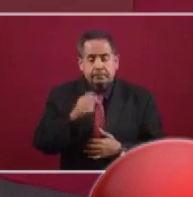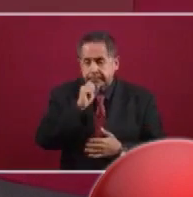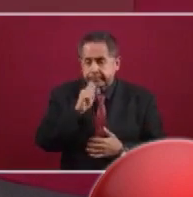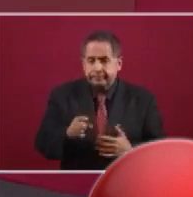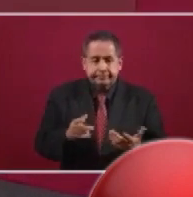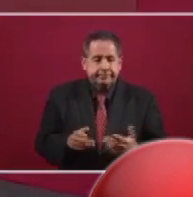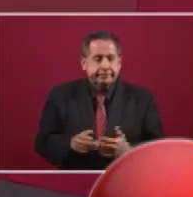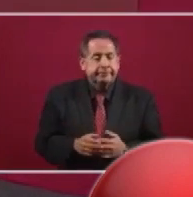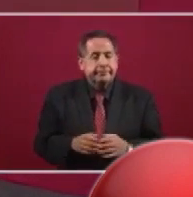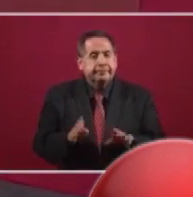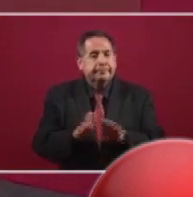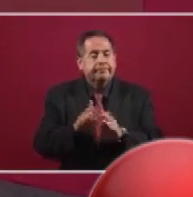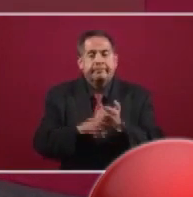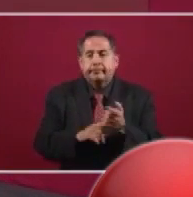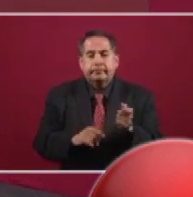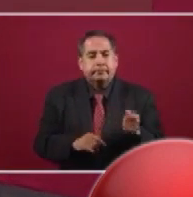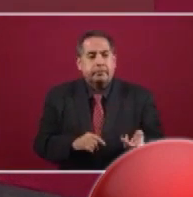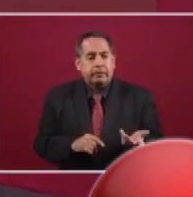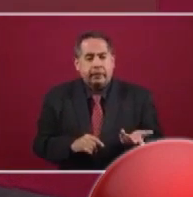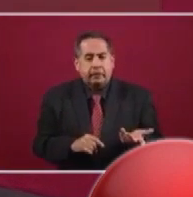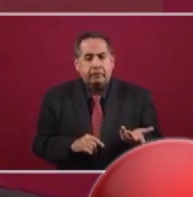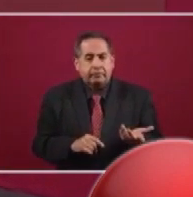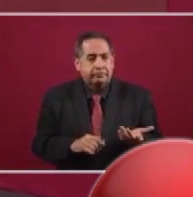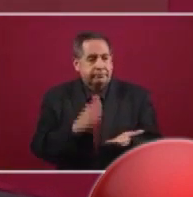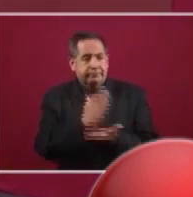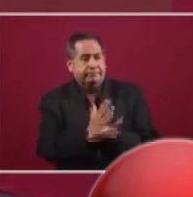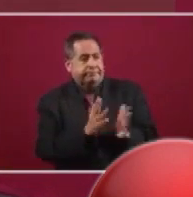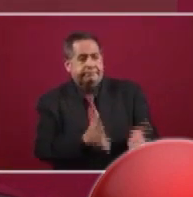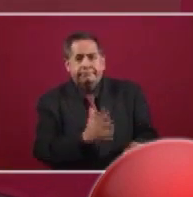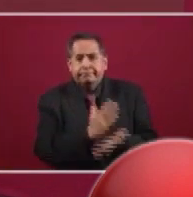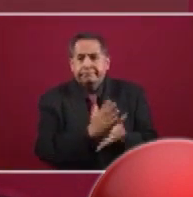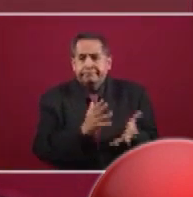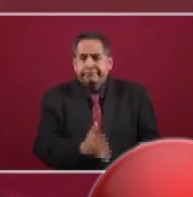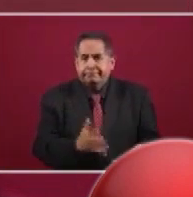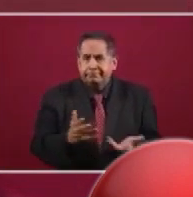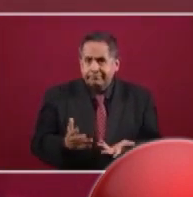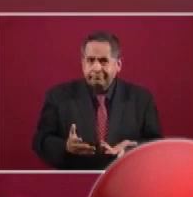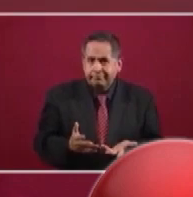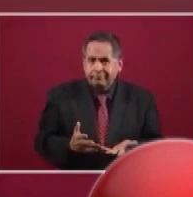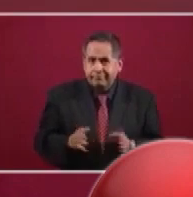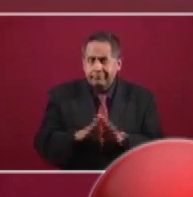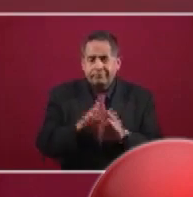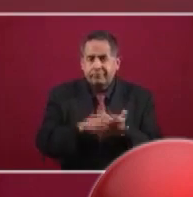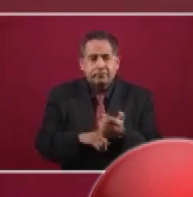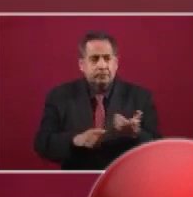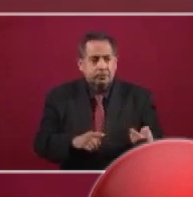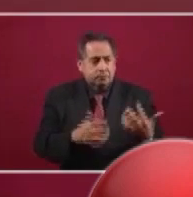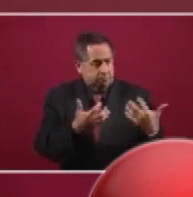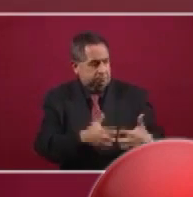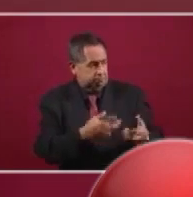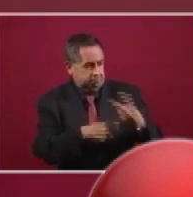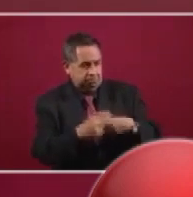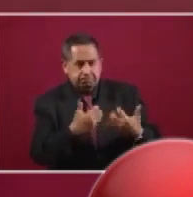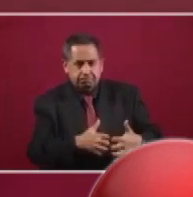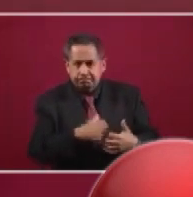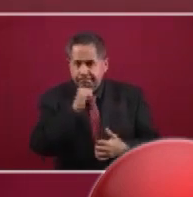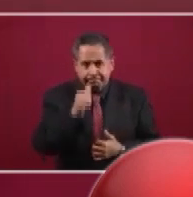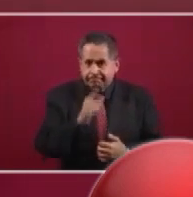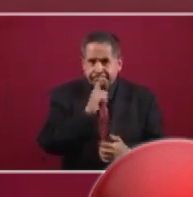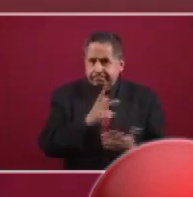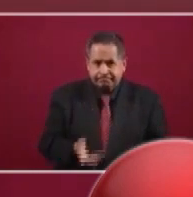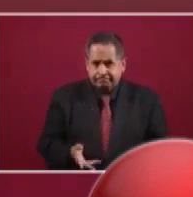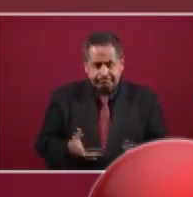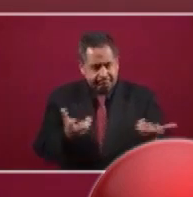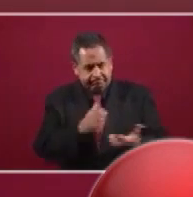y están paradas, es decir, no producen